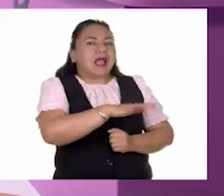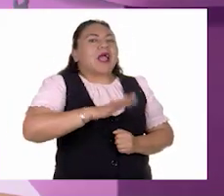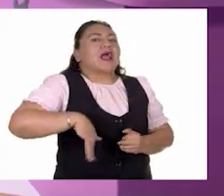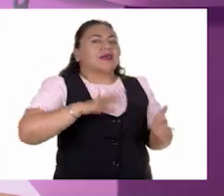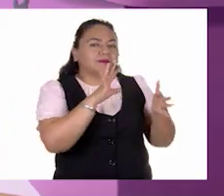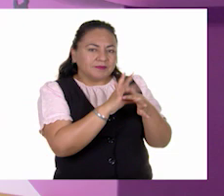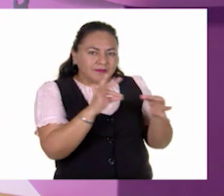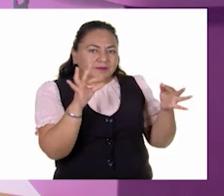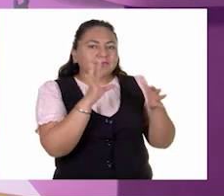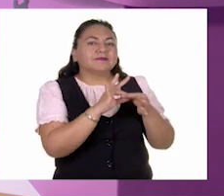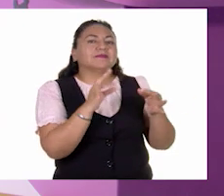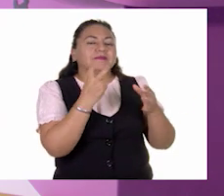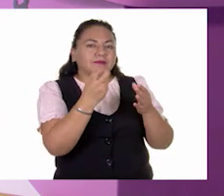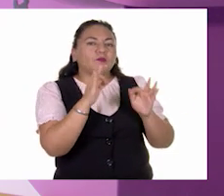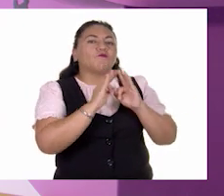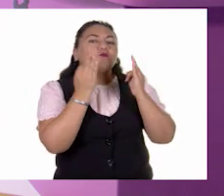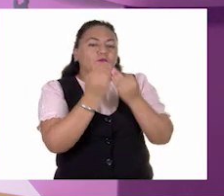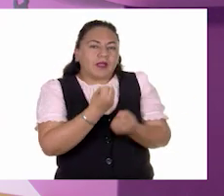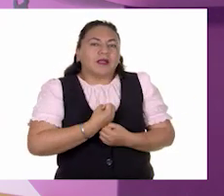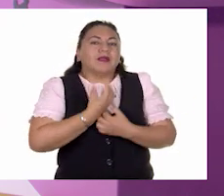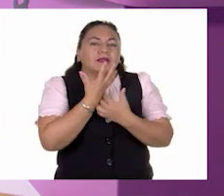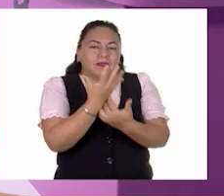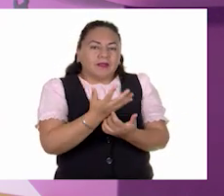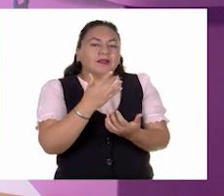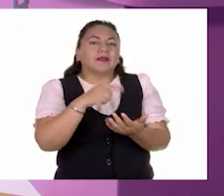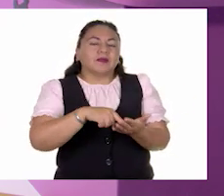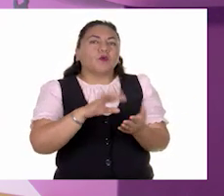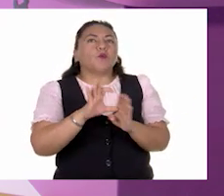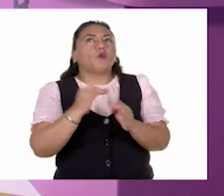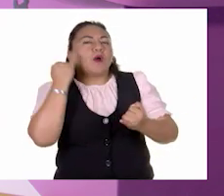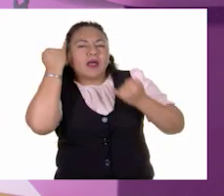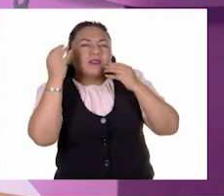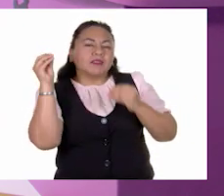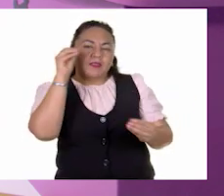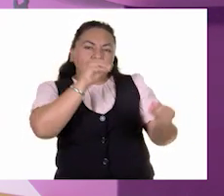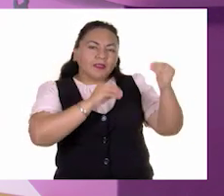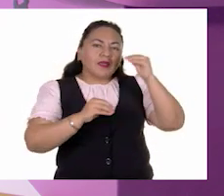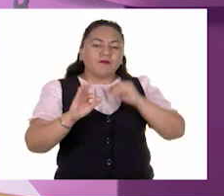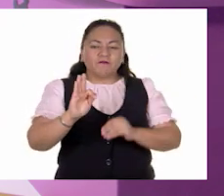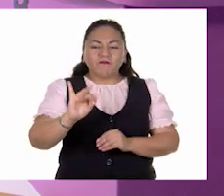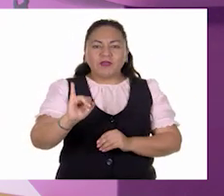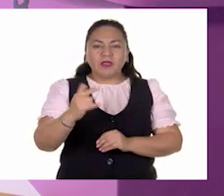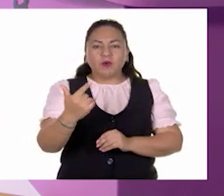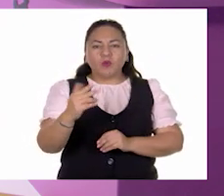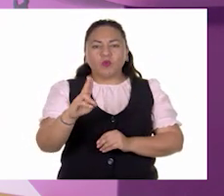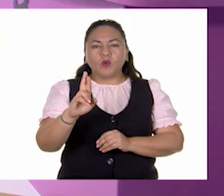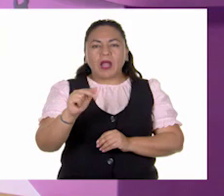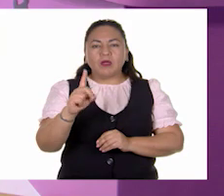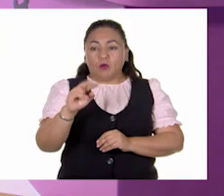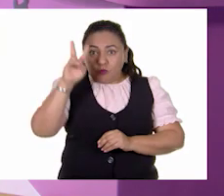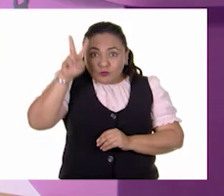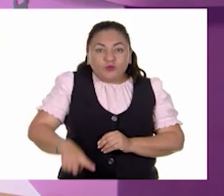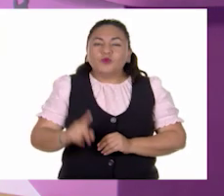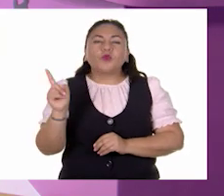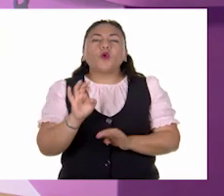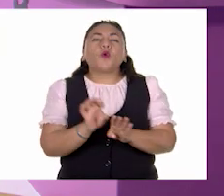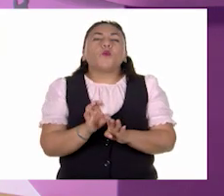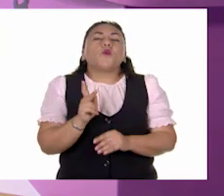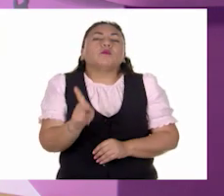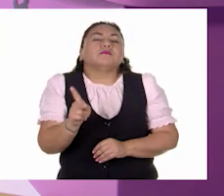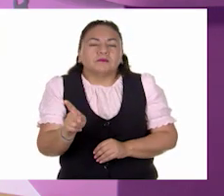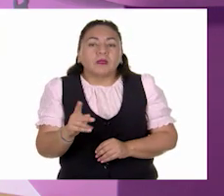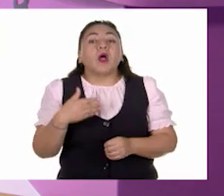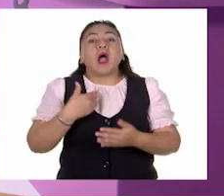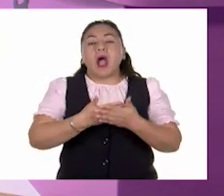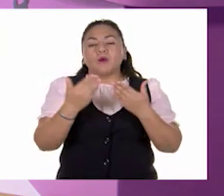los recursos literarios que forman parte del lenguaje figurado, la comparación. Ahora les propongo releer